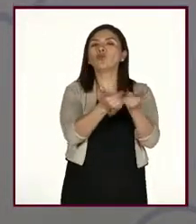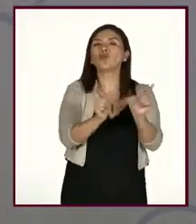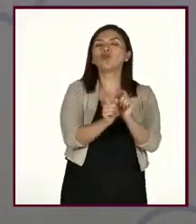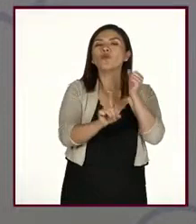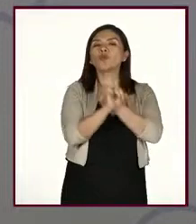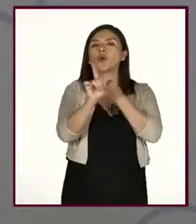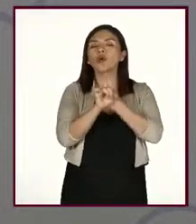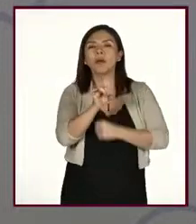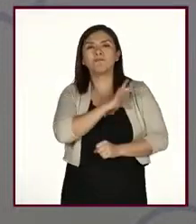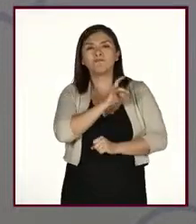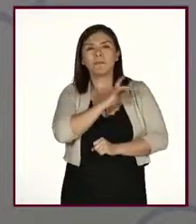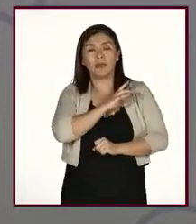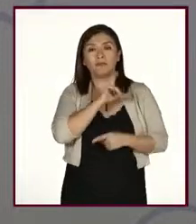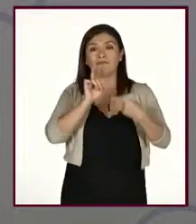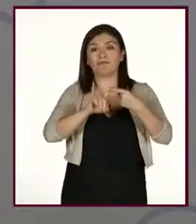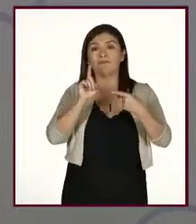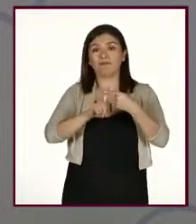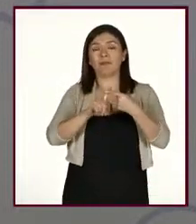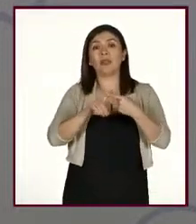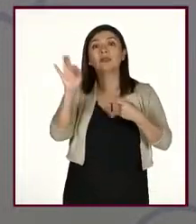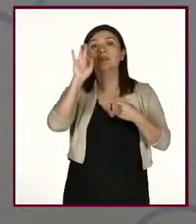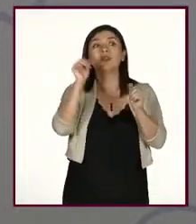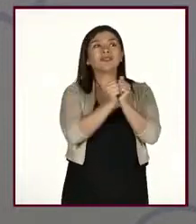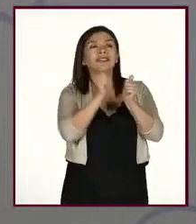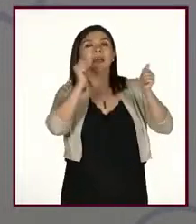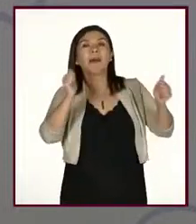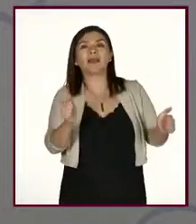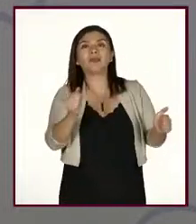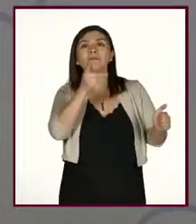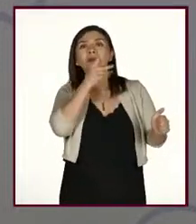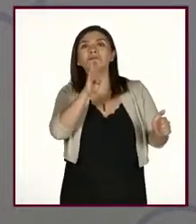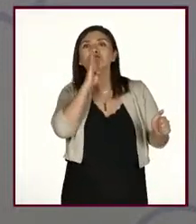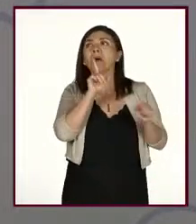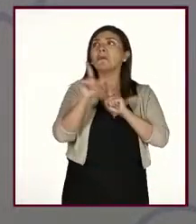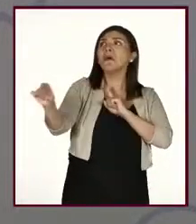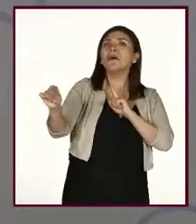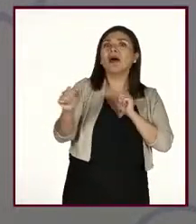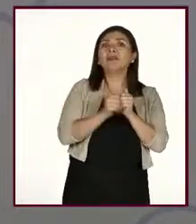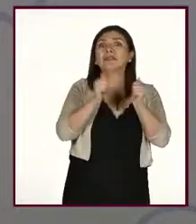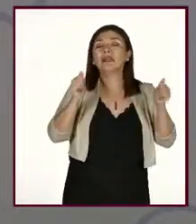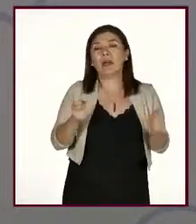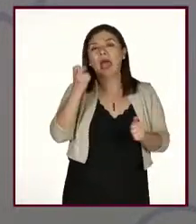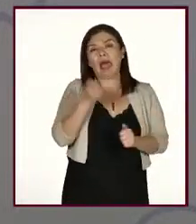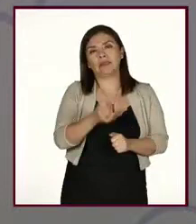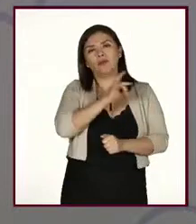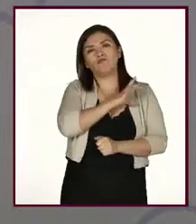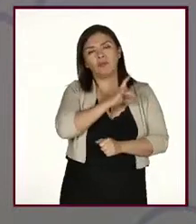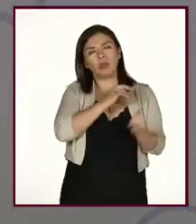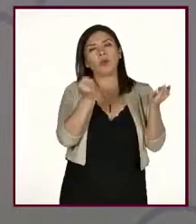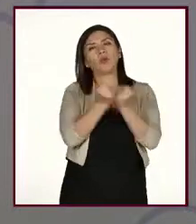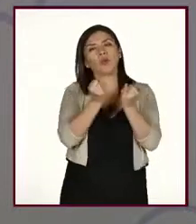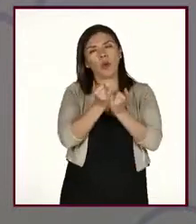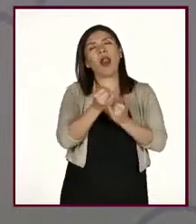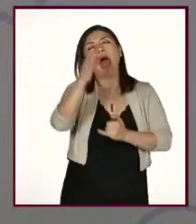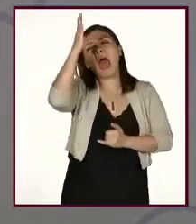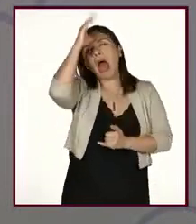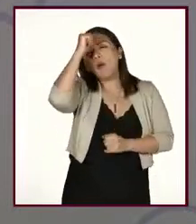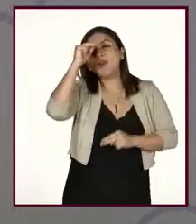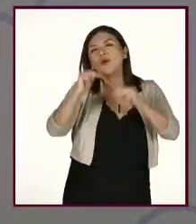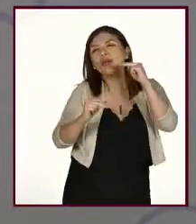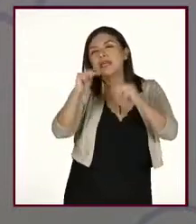En primer lugar, estaría como un trastorno de ansiedad de separación. Muy bien. Entonces, recordar que también los trastornos de ansiedad, de acuerdo